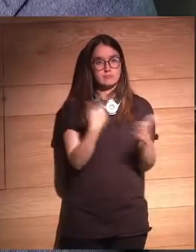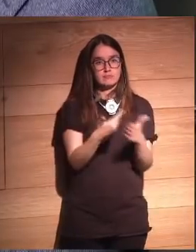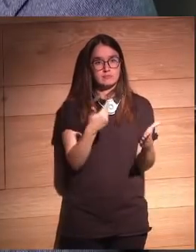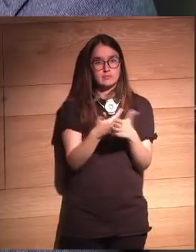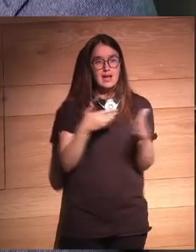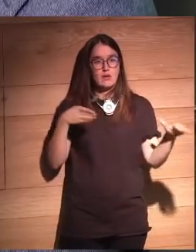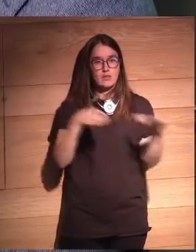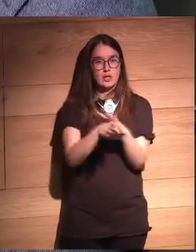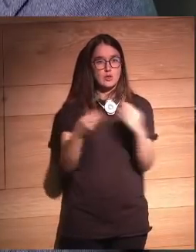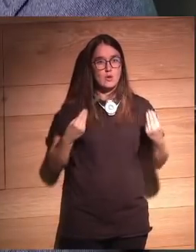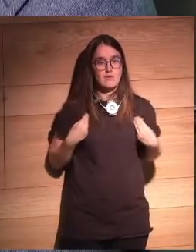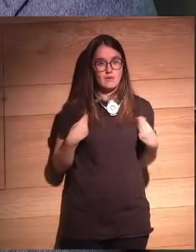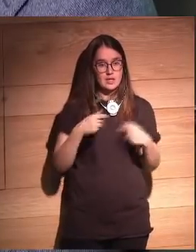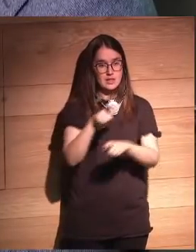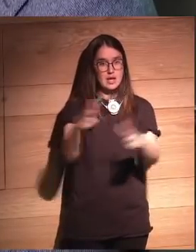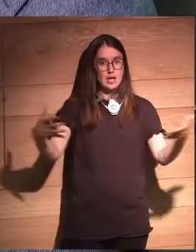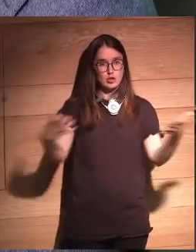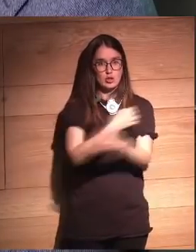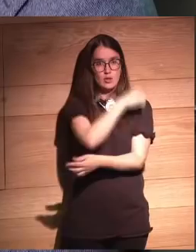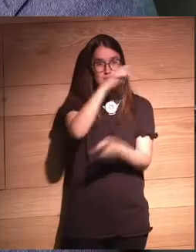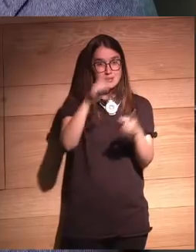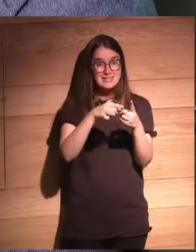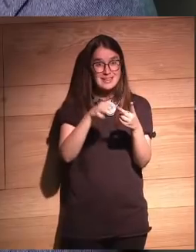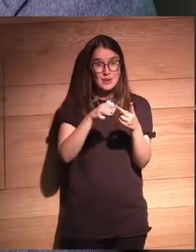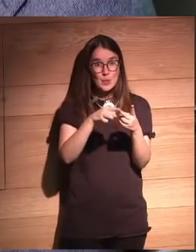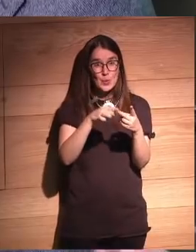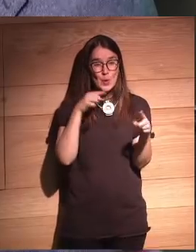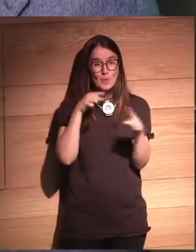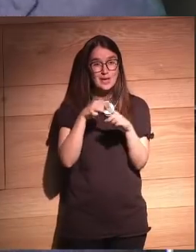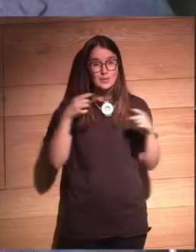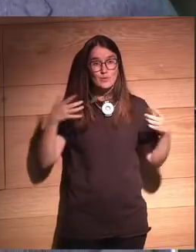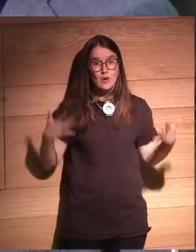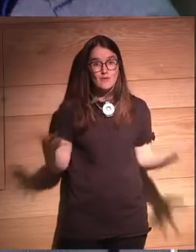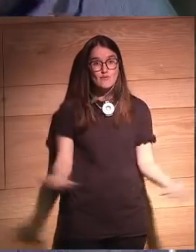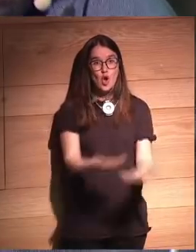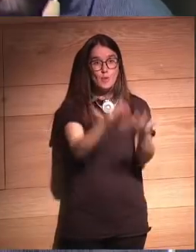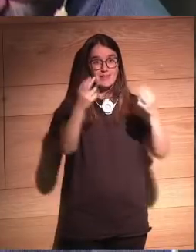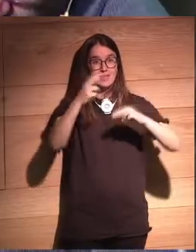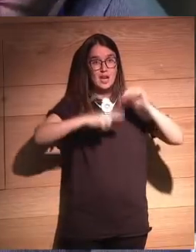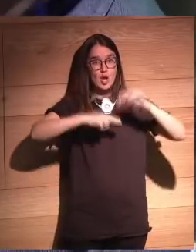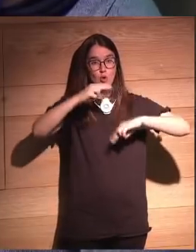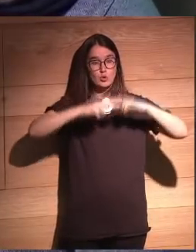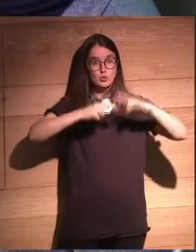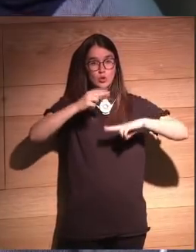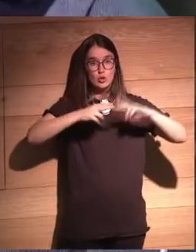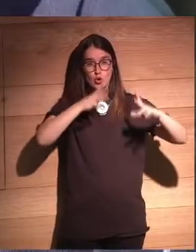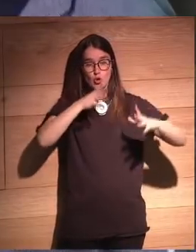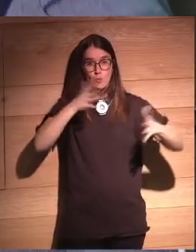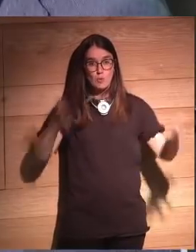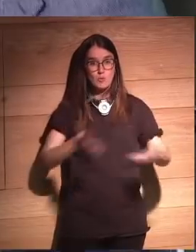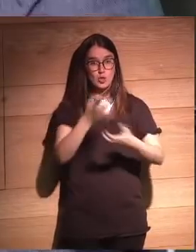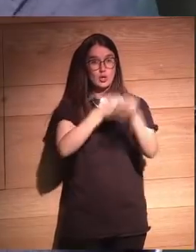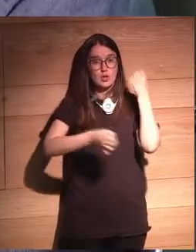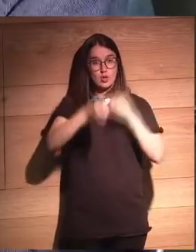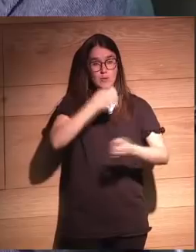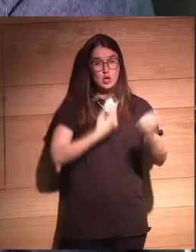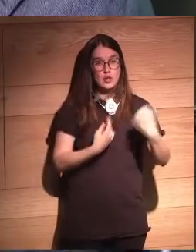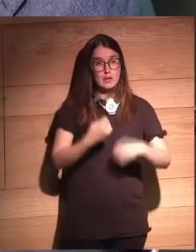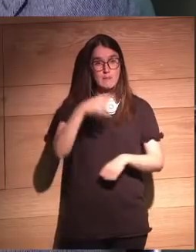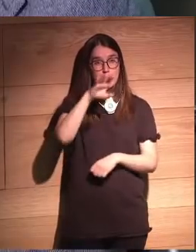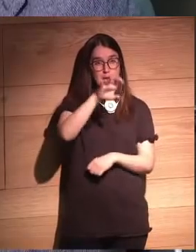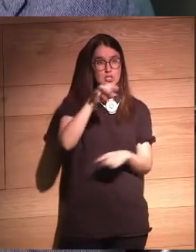el acceso a la vivienda a toda la población. Segundo objetivo, fomentar la construcción como motor económico del país. Bueno, pues